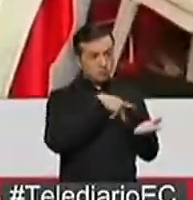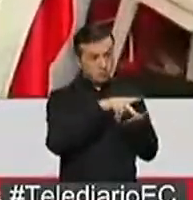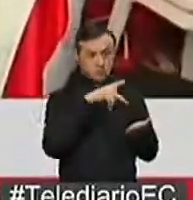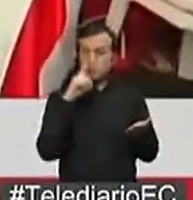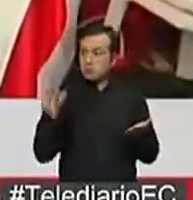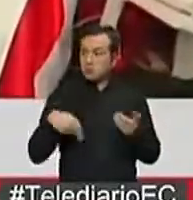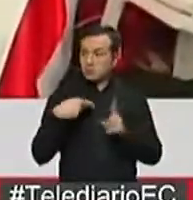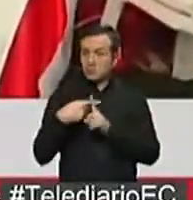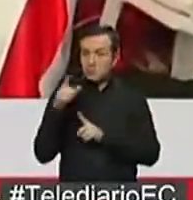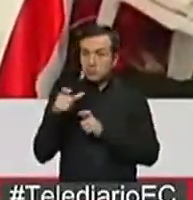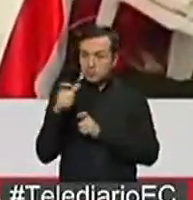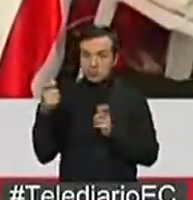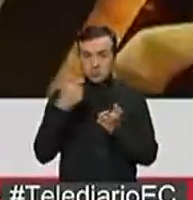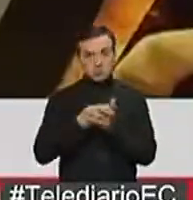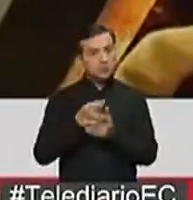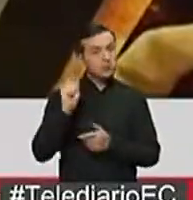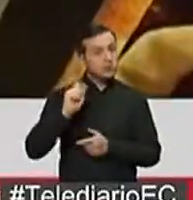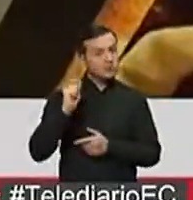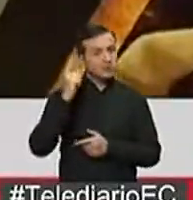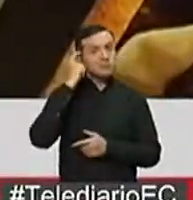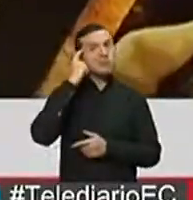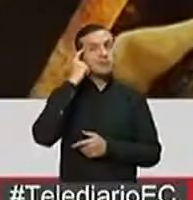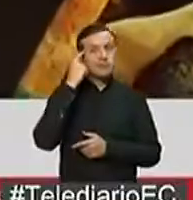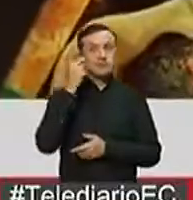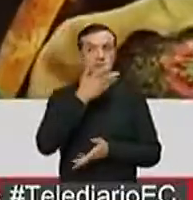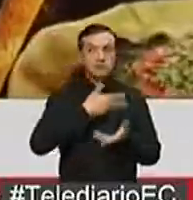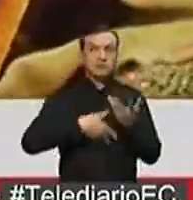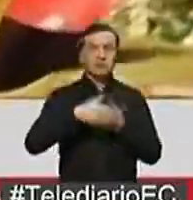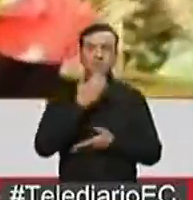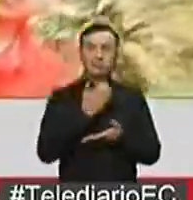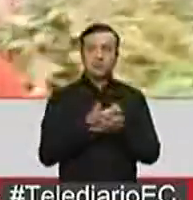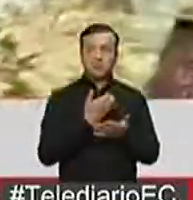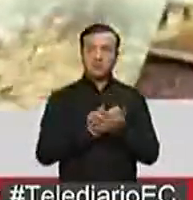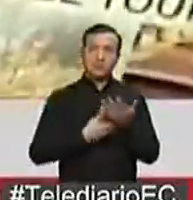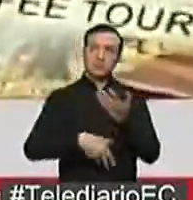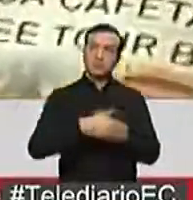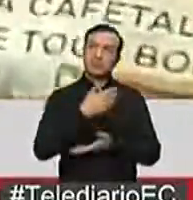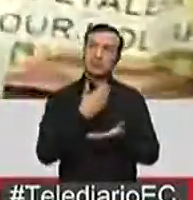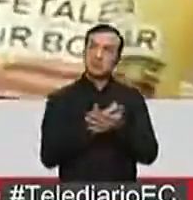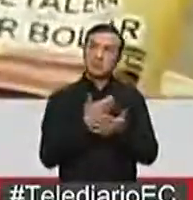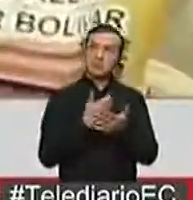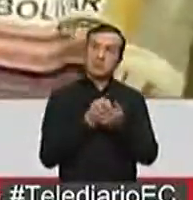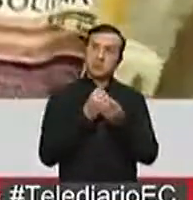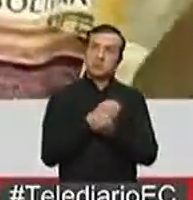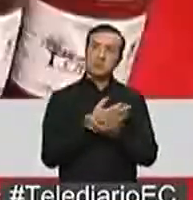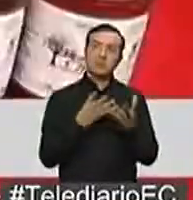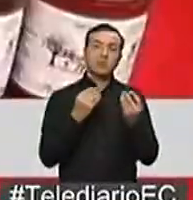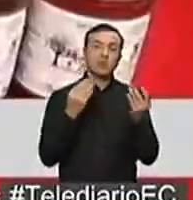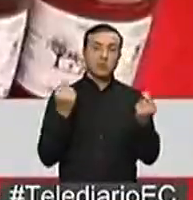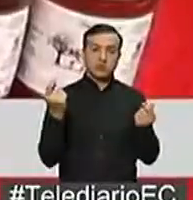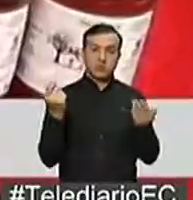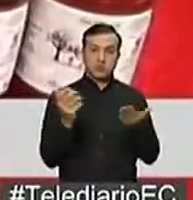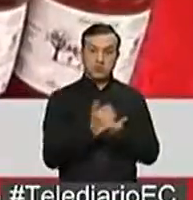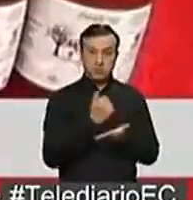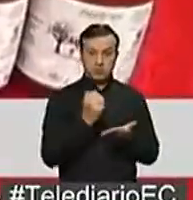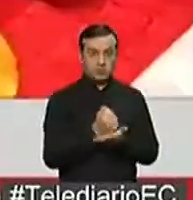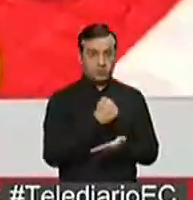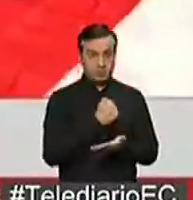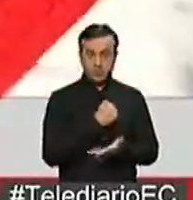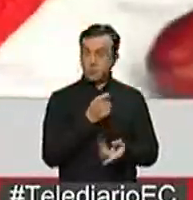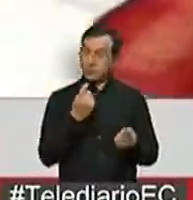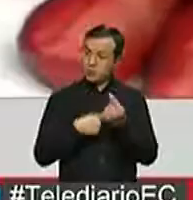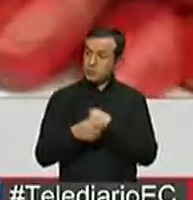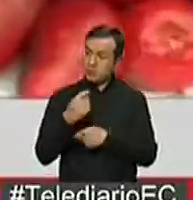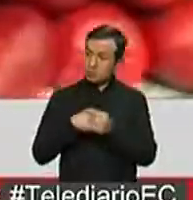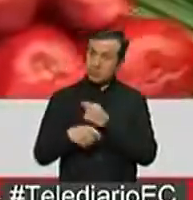las ferias de la Mata a la Mesa se busca la dinamización de la economía de los agricultores al obtener mayores ingresos por vender directamente,